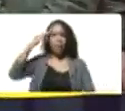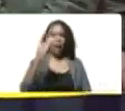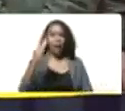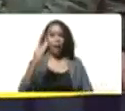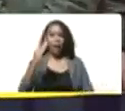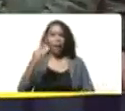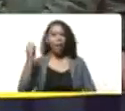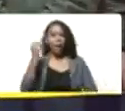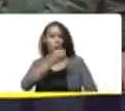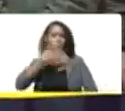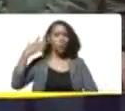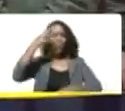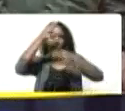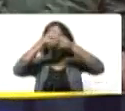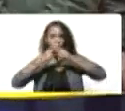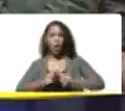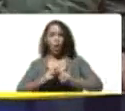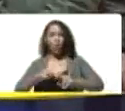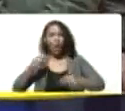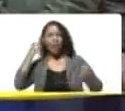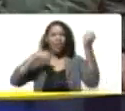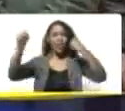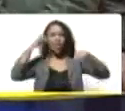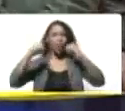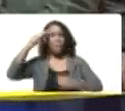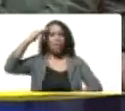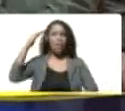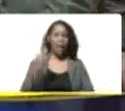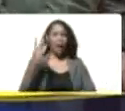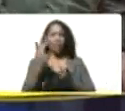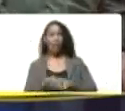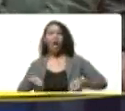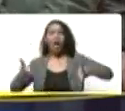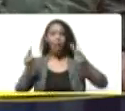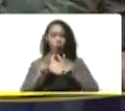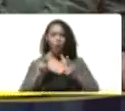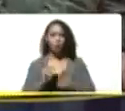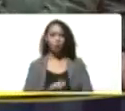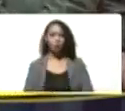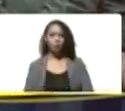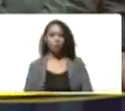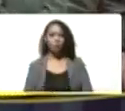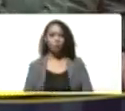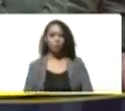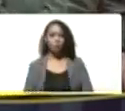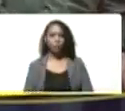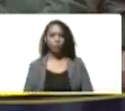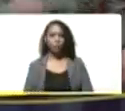de dignidad, una rebelión militar de valentía.